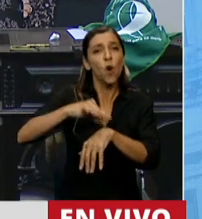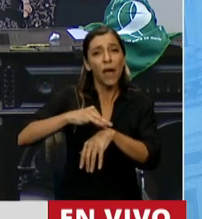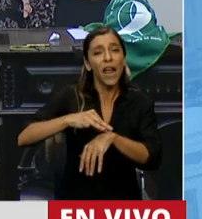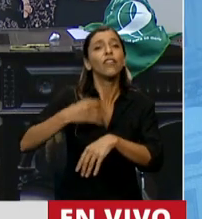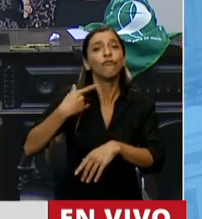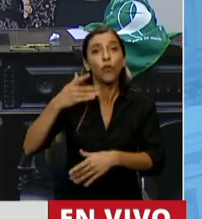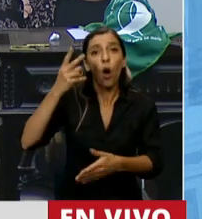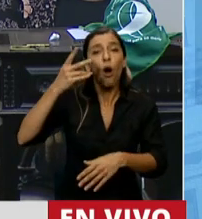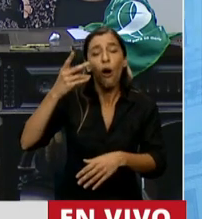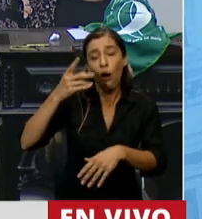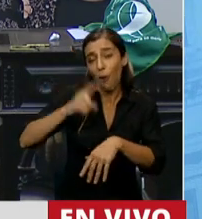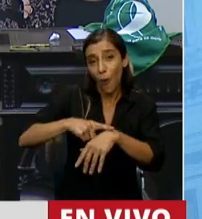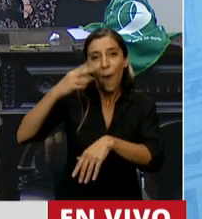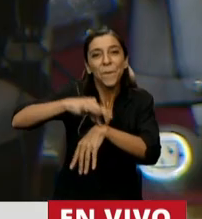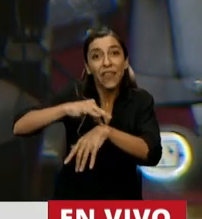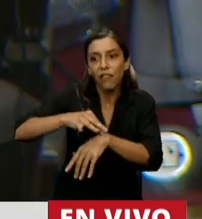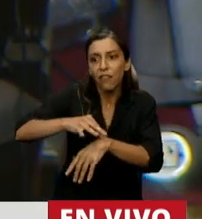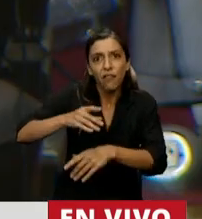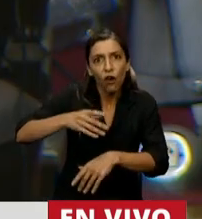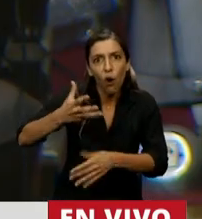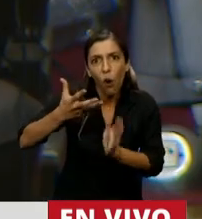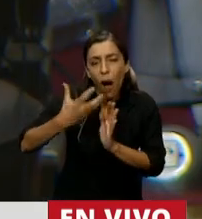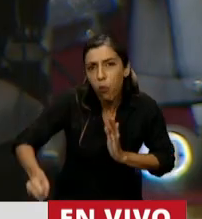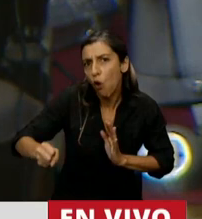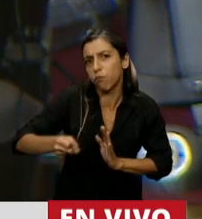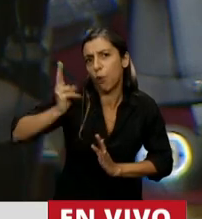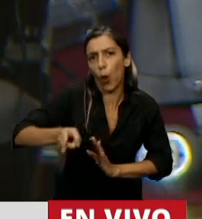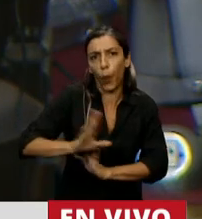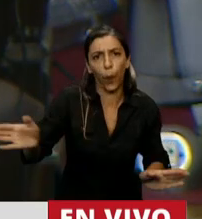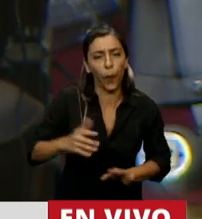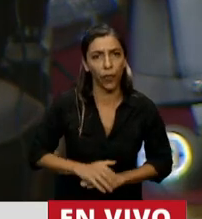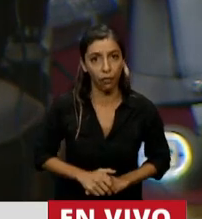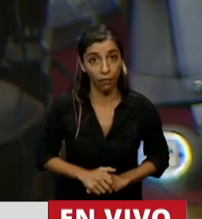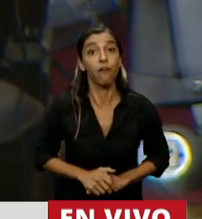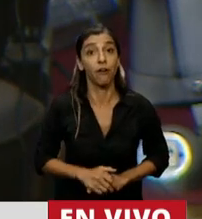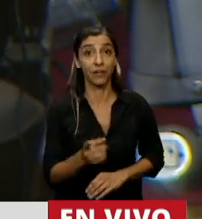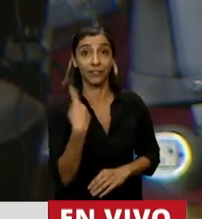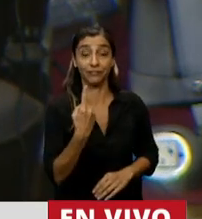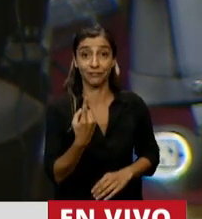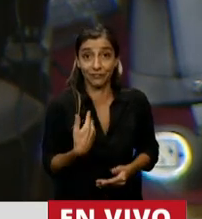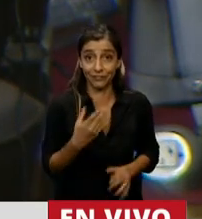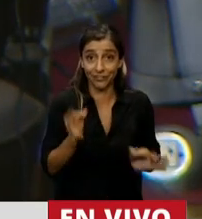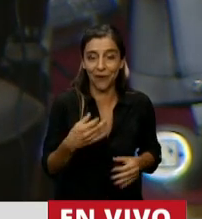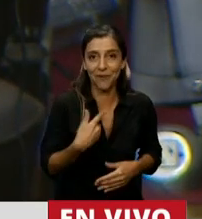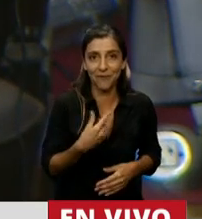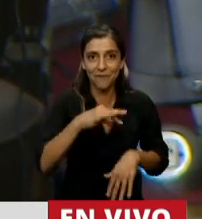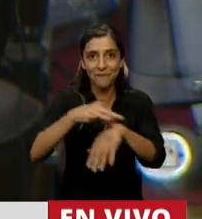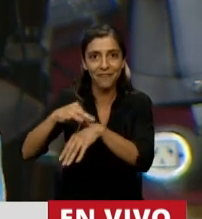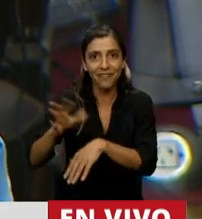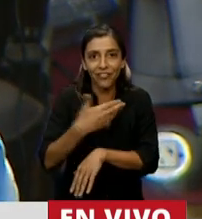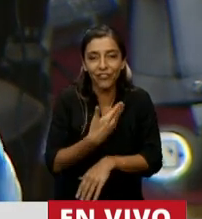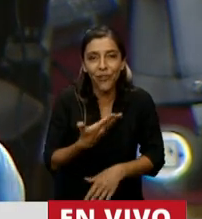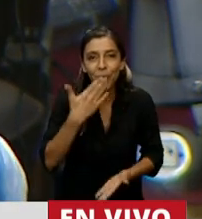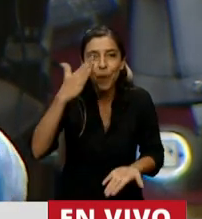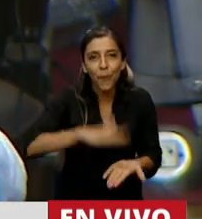abortos. Esta norma se encuentra en el juramento hipocrático que los médicos de nuestros días prometen respetar